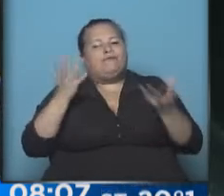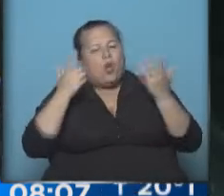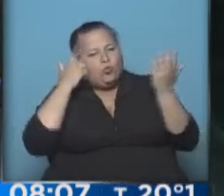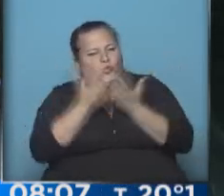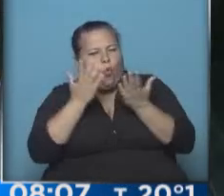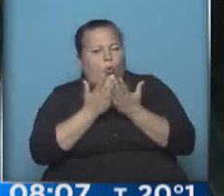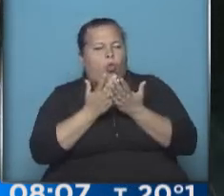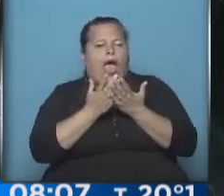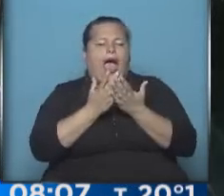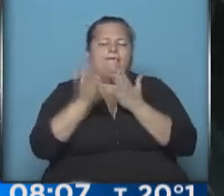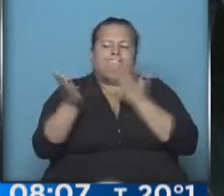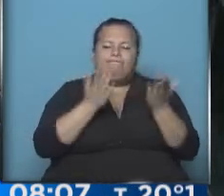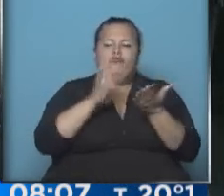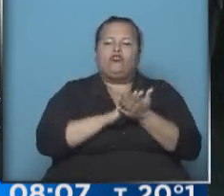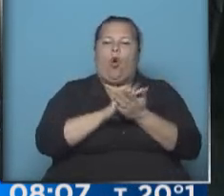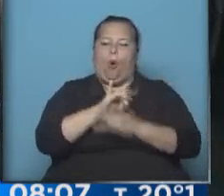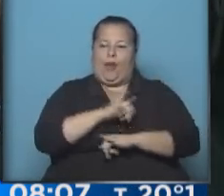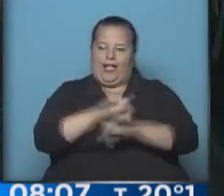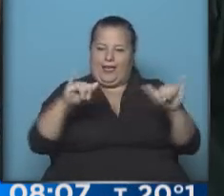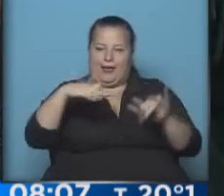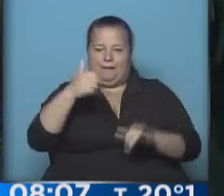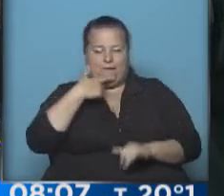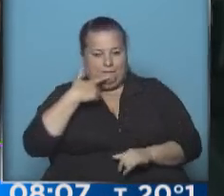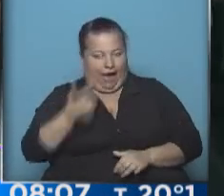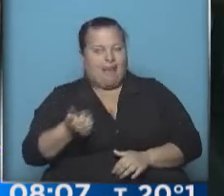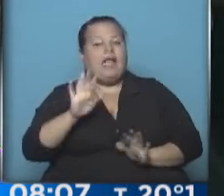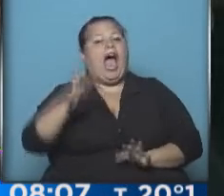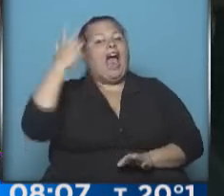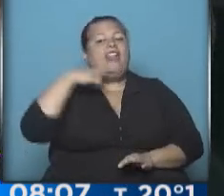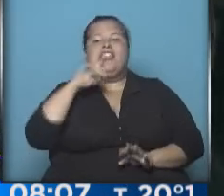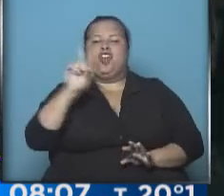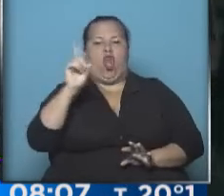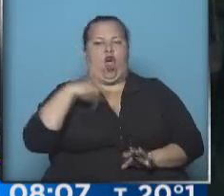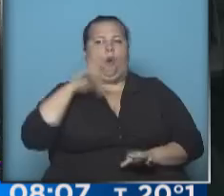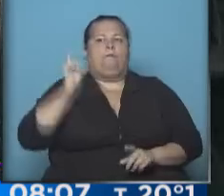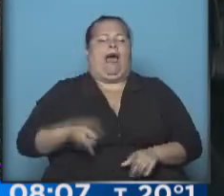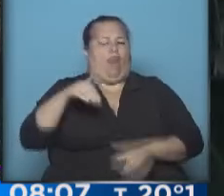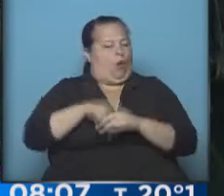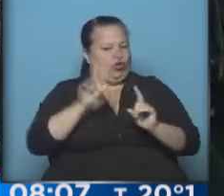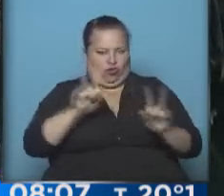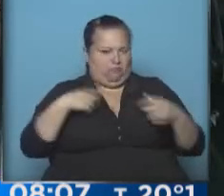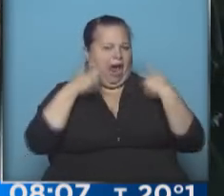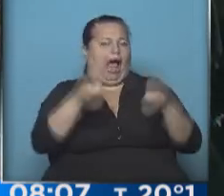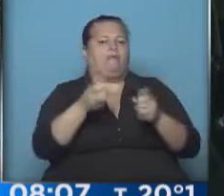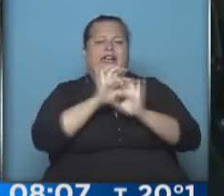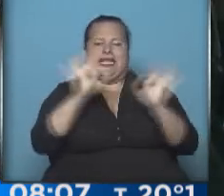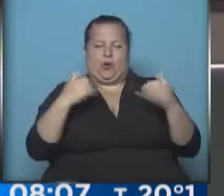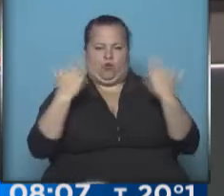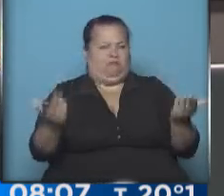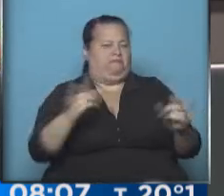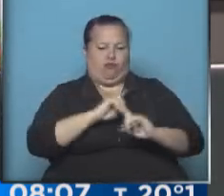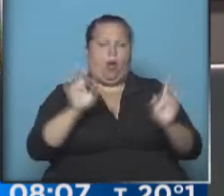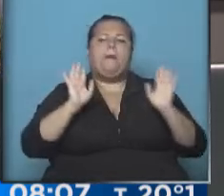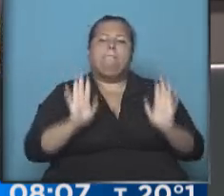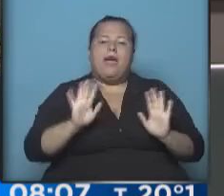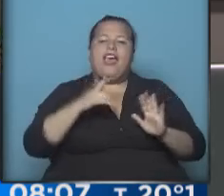analizar de leer entre líneas el mensaje que dio Sergio maa porque ayer dijo no somos los dueños de los votos no apoyó a ningún candidato abiertamente